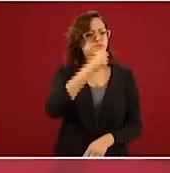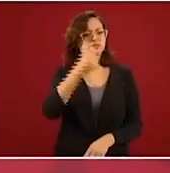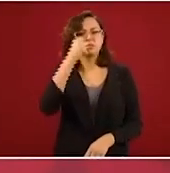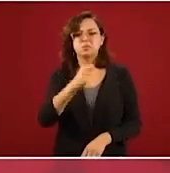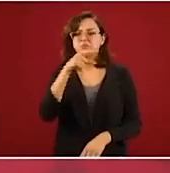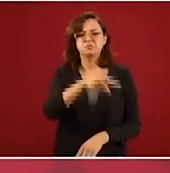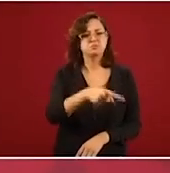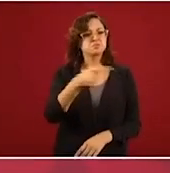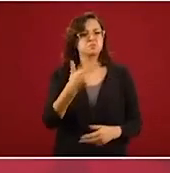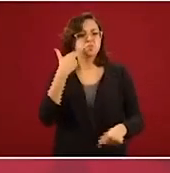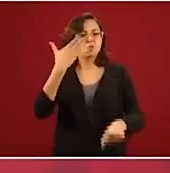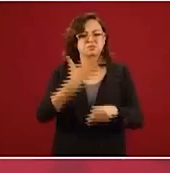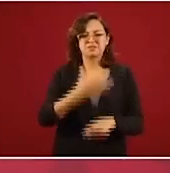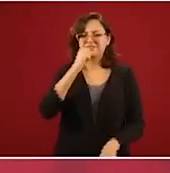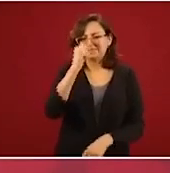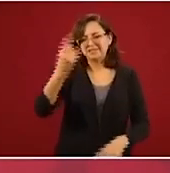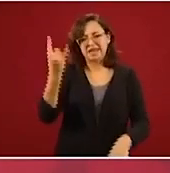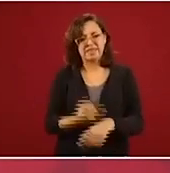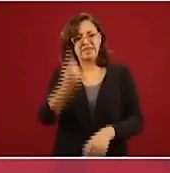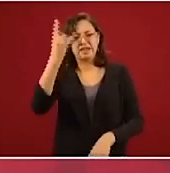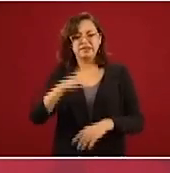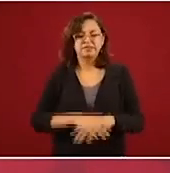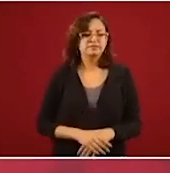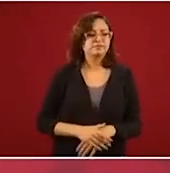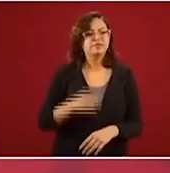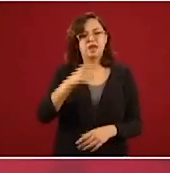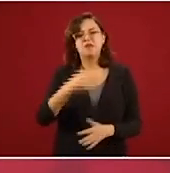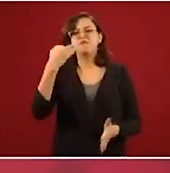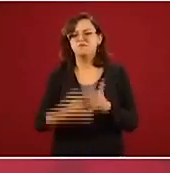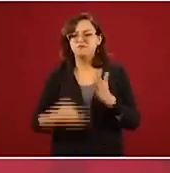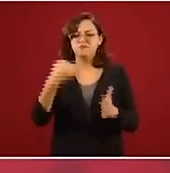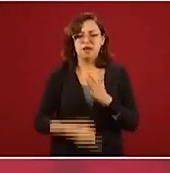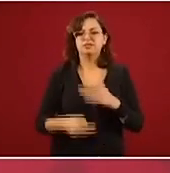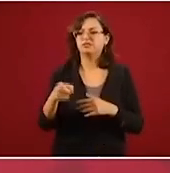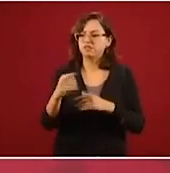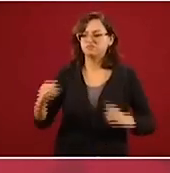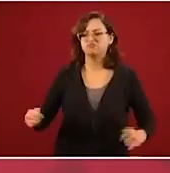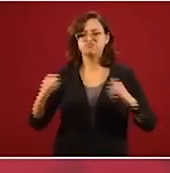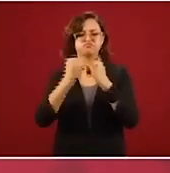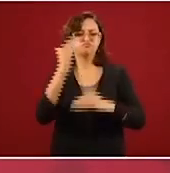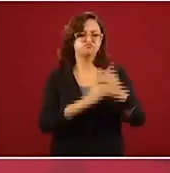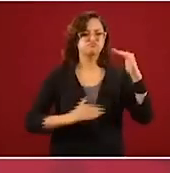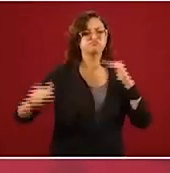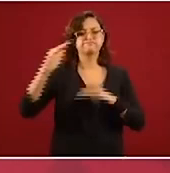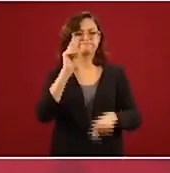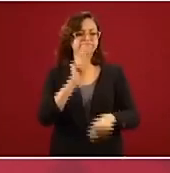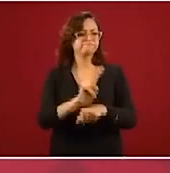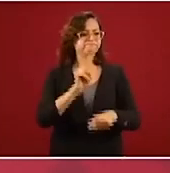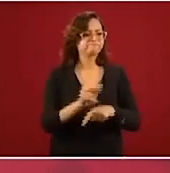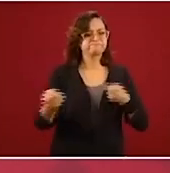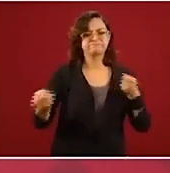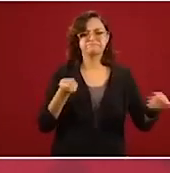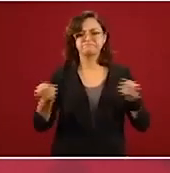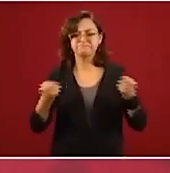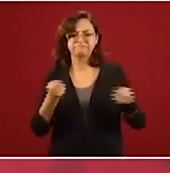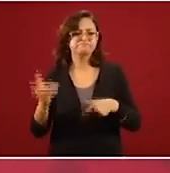no actúan con responsabilidad, y que por eso hace falta una instancia superior que regule, que